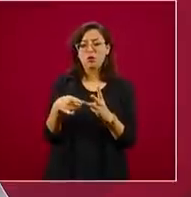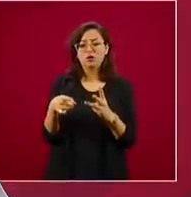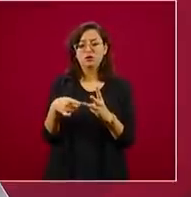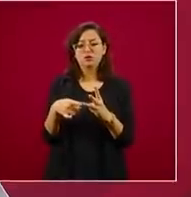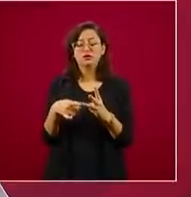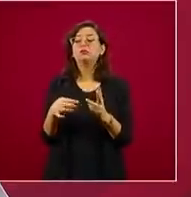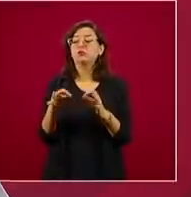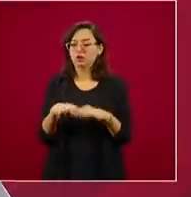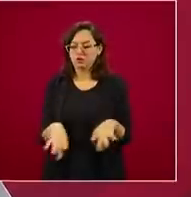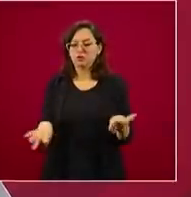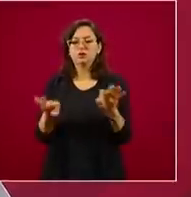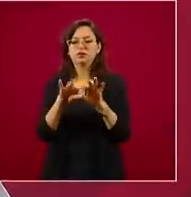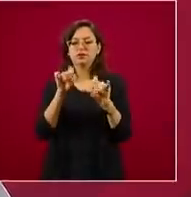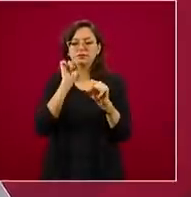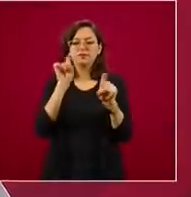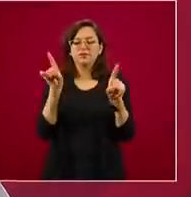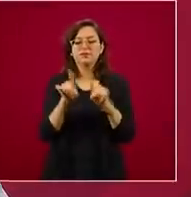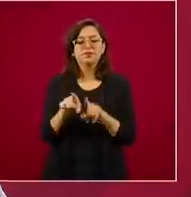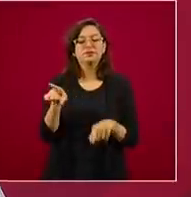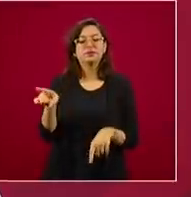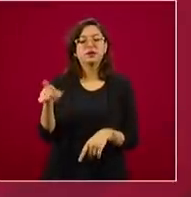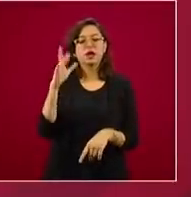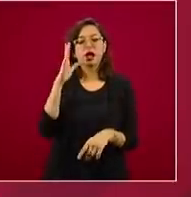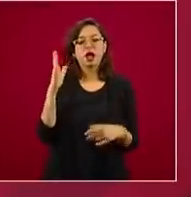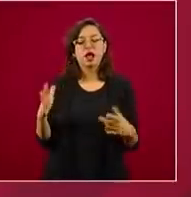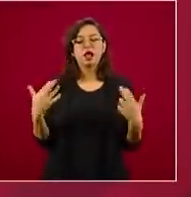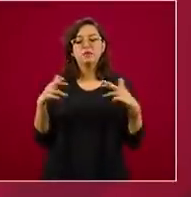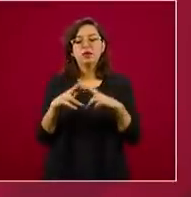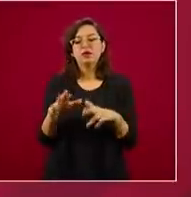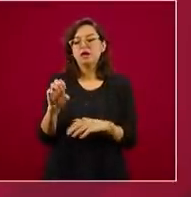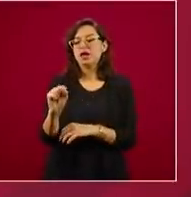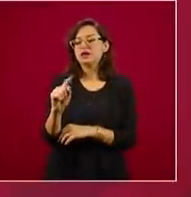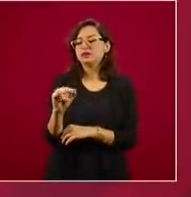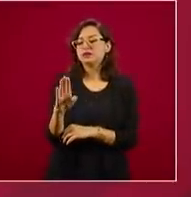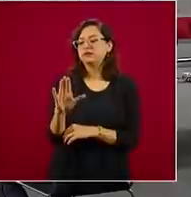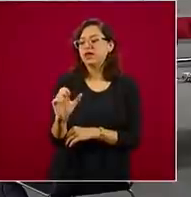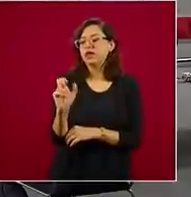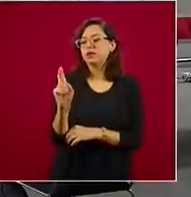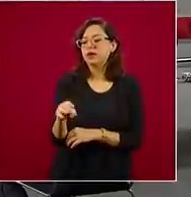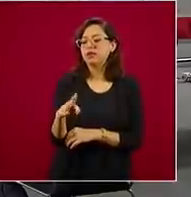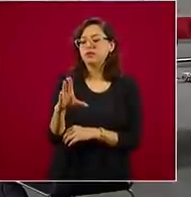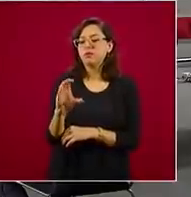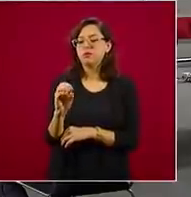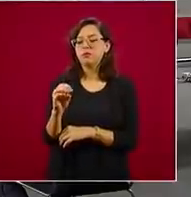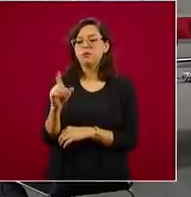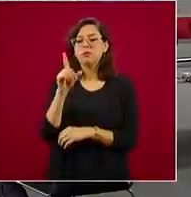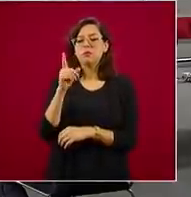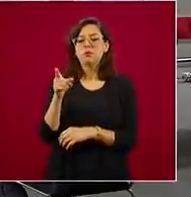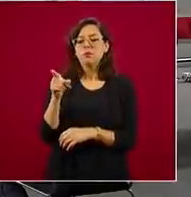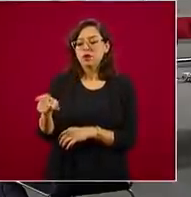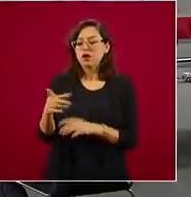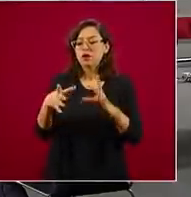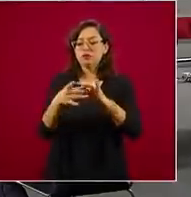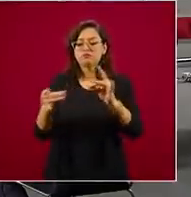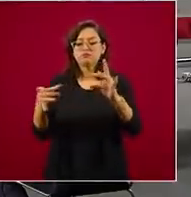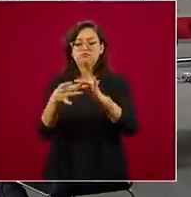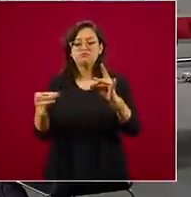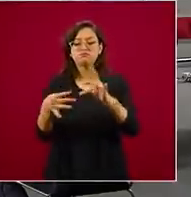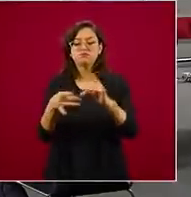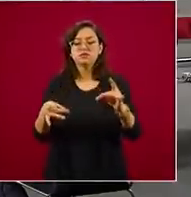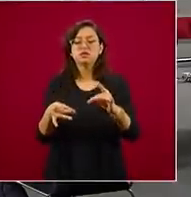no es importante, el maestro Esteban Moctezuma, como ya expuso el presidente, nos va a señalar